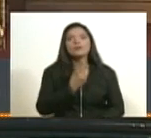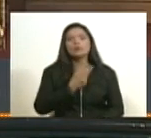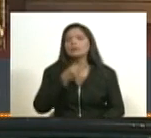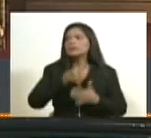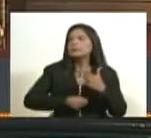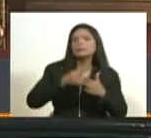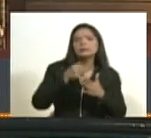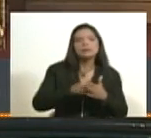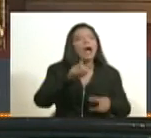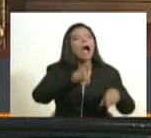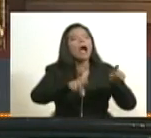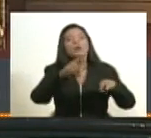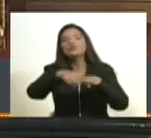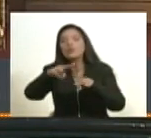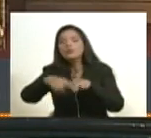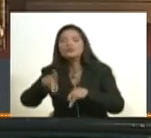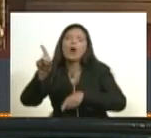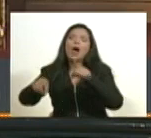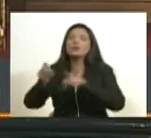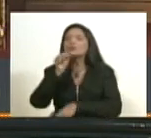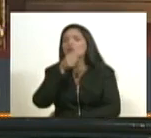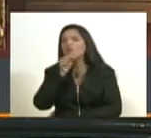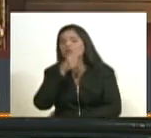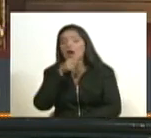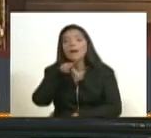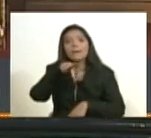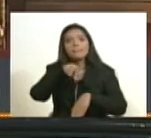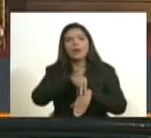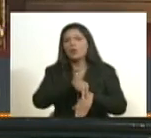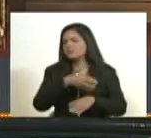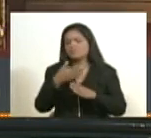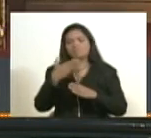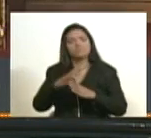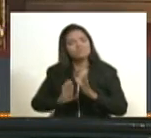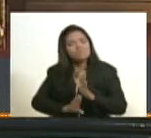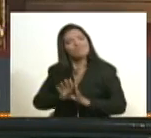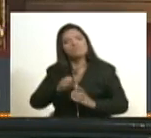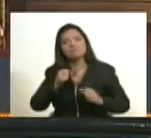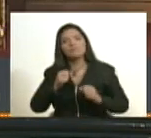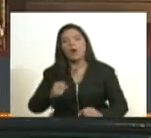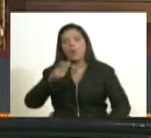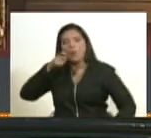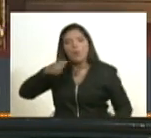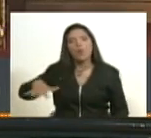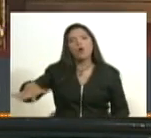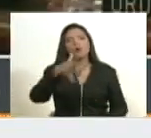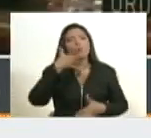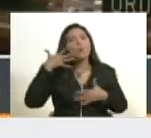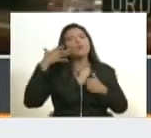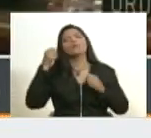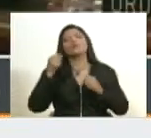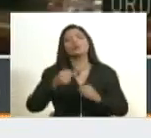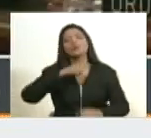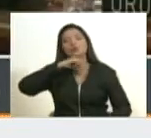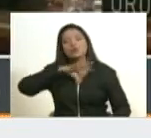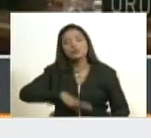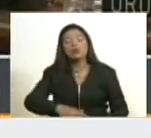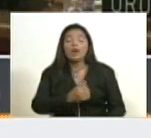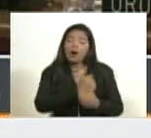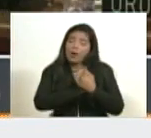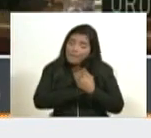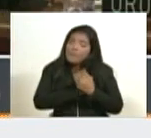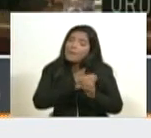Quedaron algunos niños y algunos ancianos. Y Paraguay se levantó y es un pueblo orgulloso de su historia y que amamos.